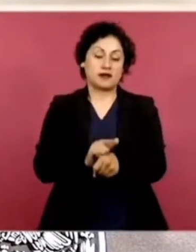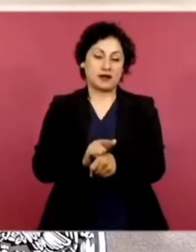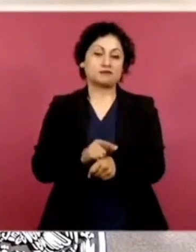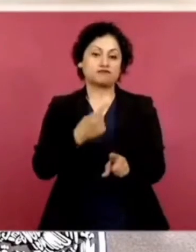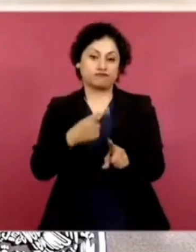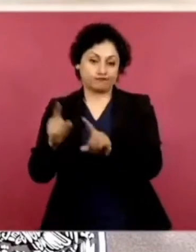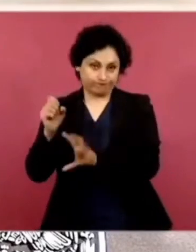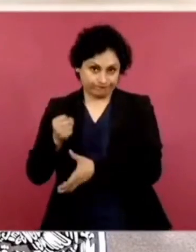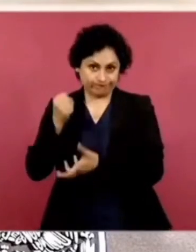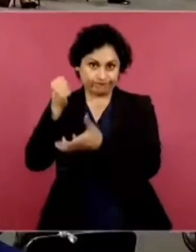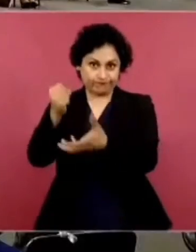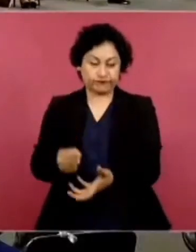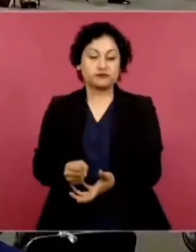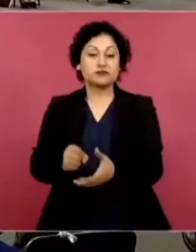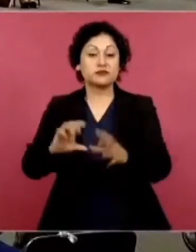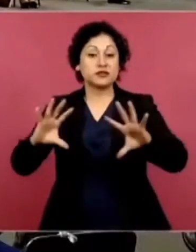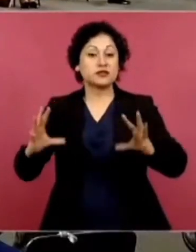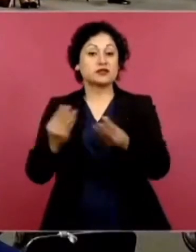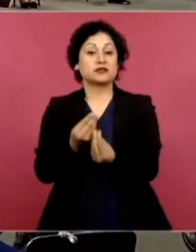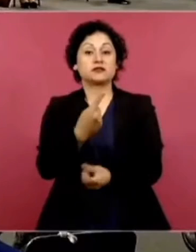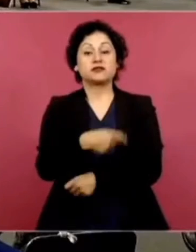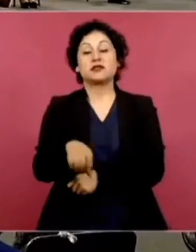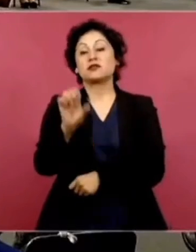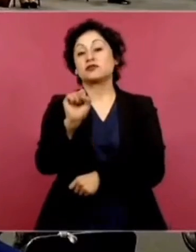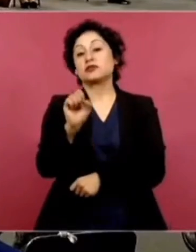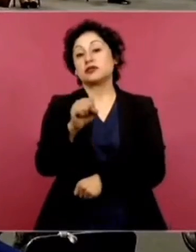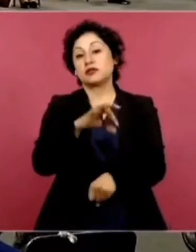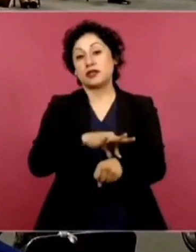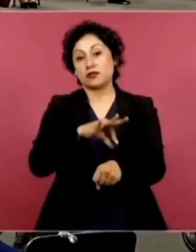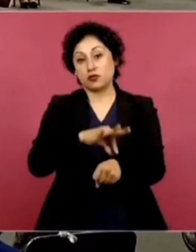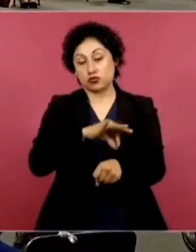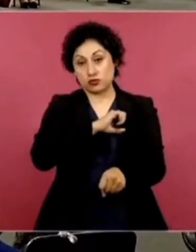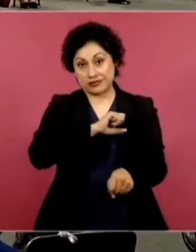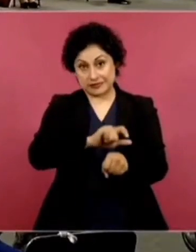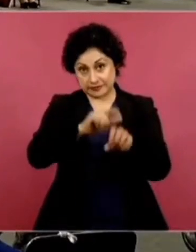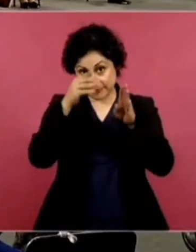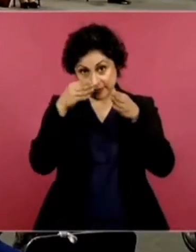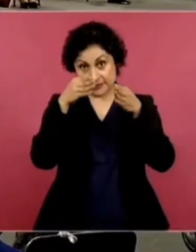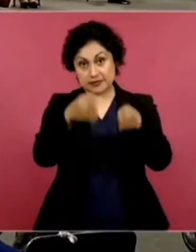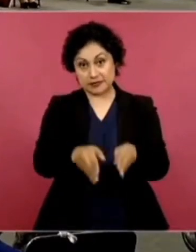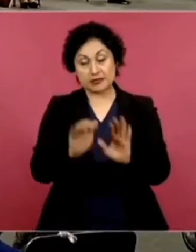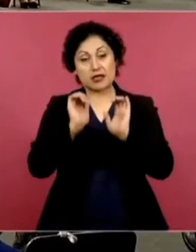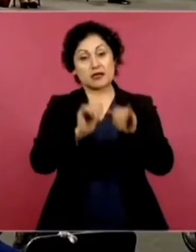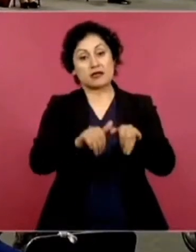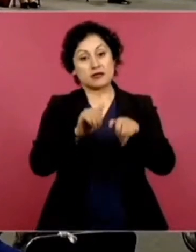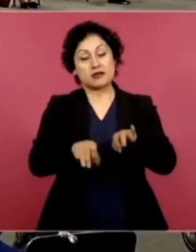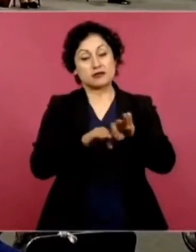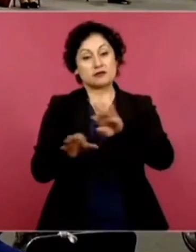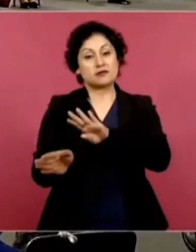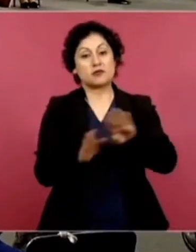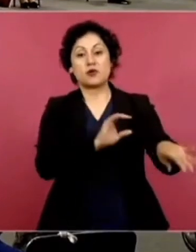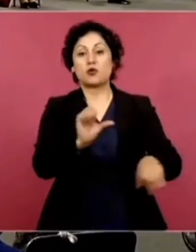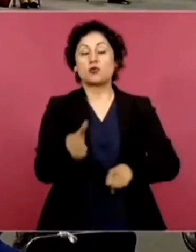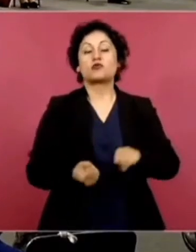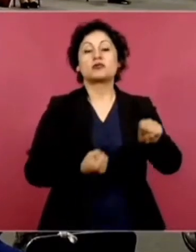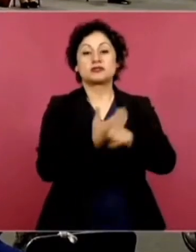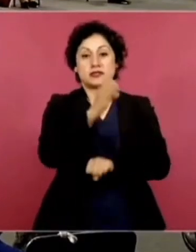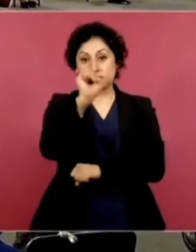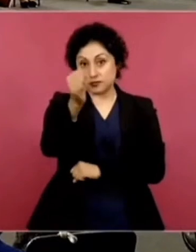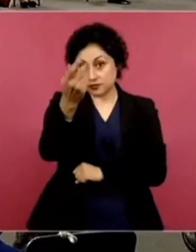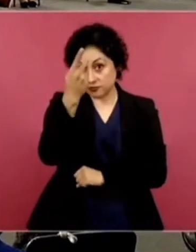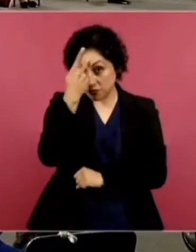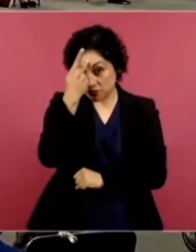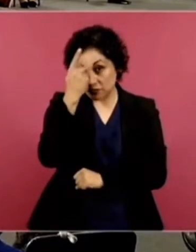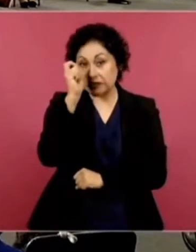a la fecha han sido 660 médicas y médicos especialistas que han sido contratados. En el caso de San Luis Potosí, uno de los